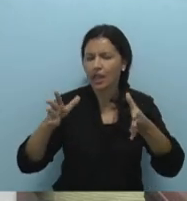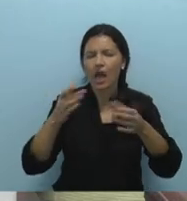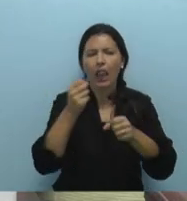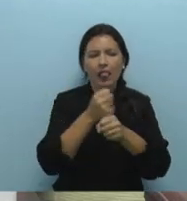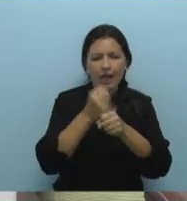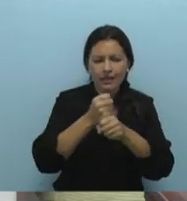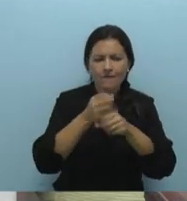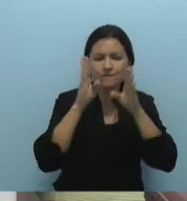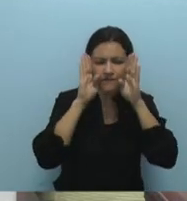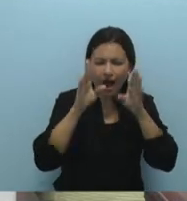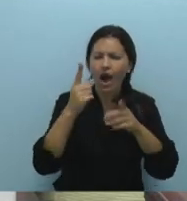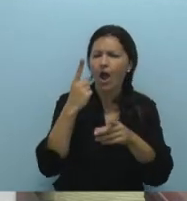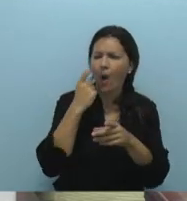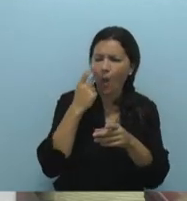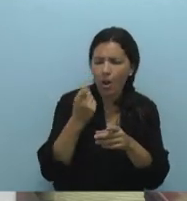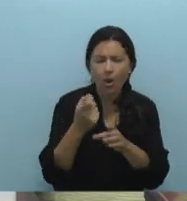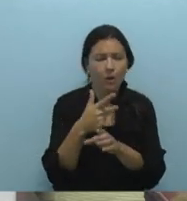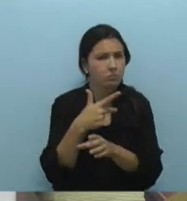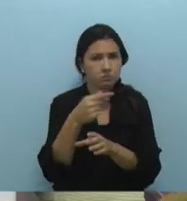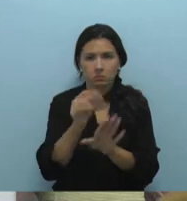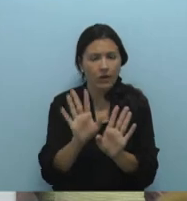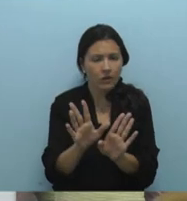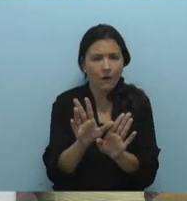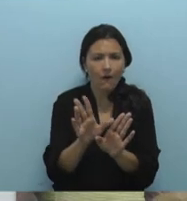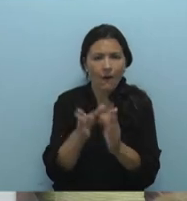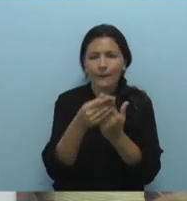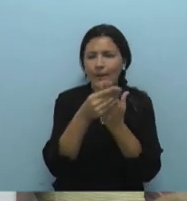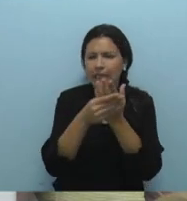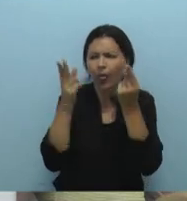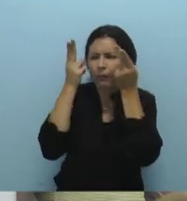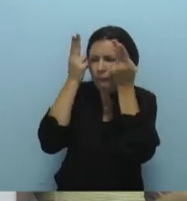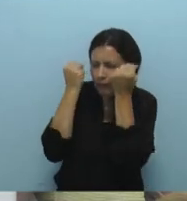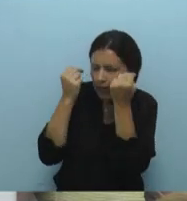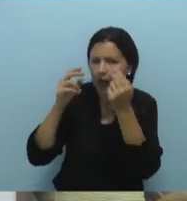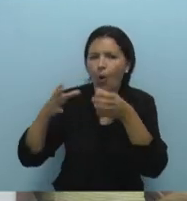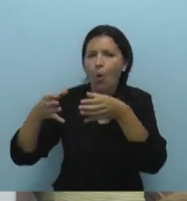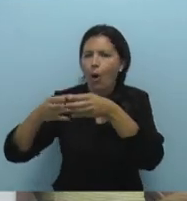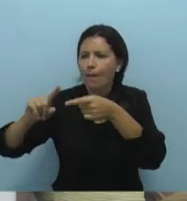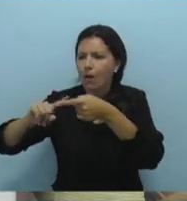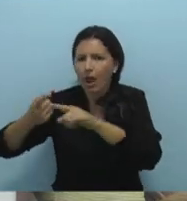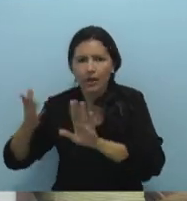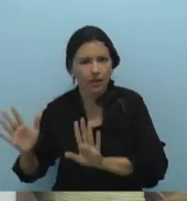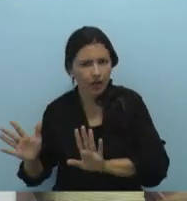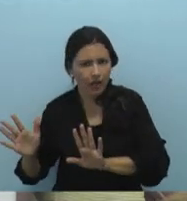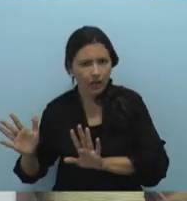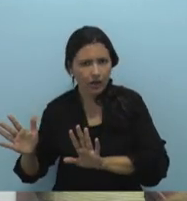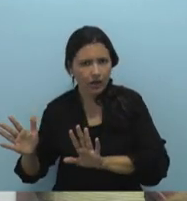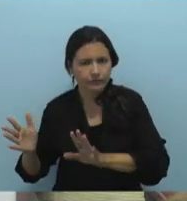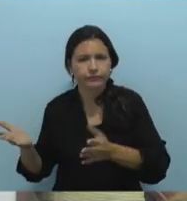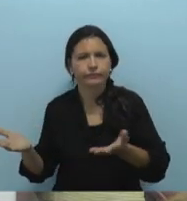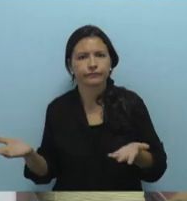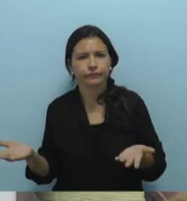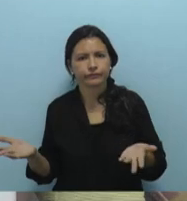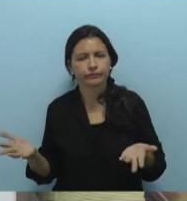adelante la persecución de los delitos sin ningún tipo de condicionamiento o limitaciones del poder político. Acá estamos ante